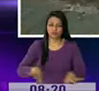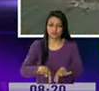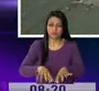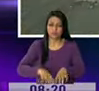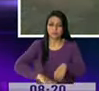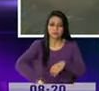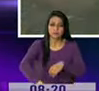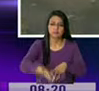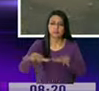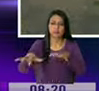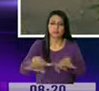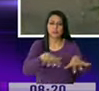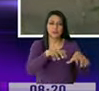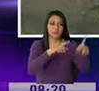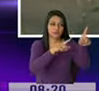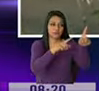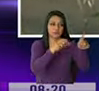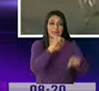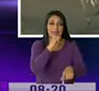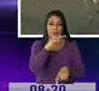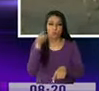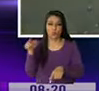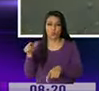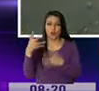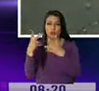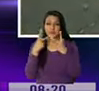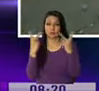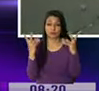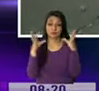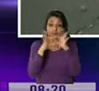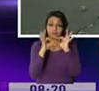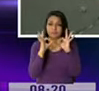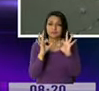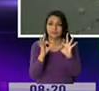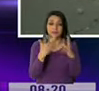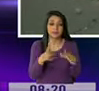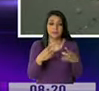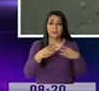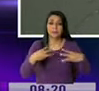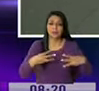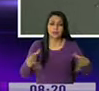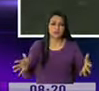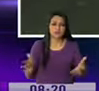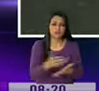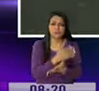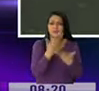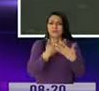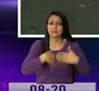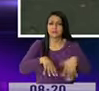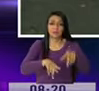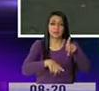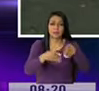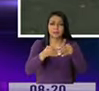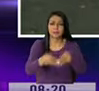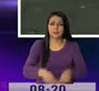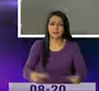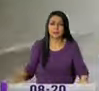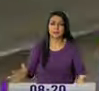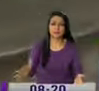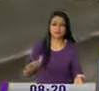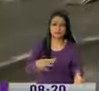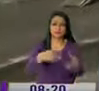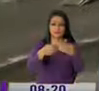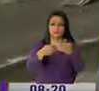coordinación interinstitucional que manejamos las dos empresas, ellos ya han repuesto todo el material granular que se perdió como parte de esta